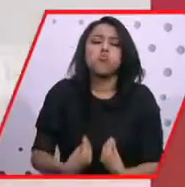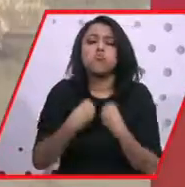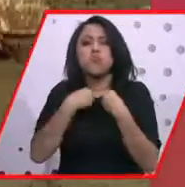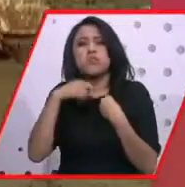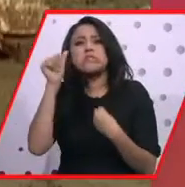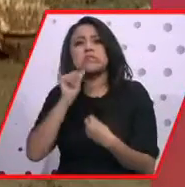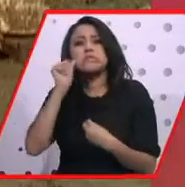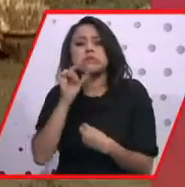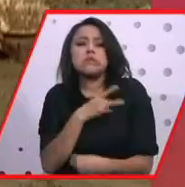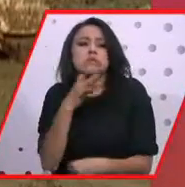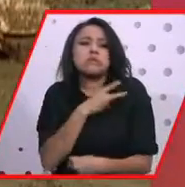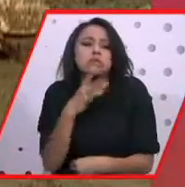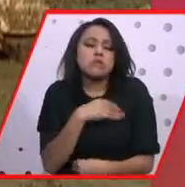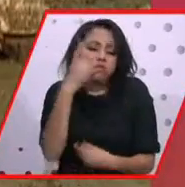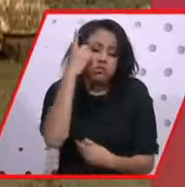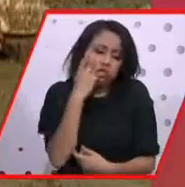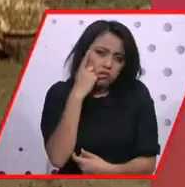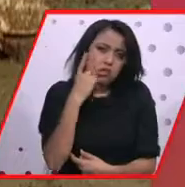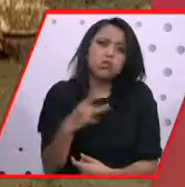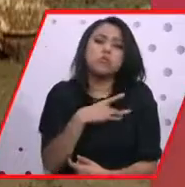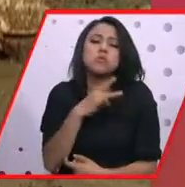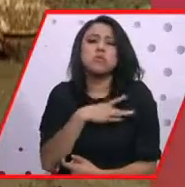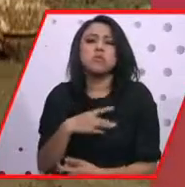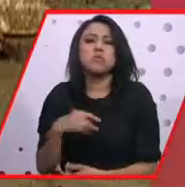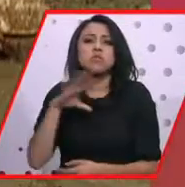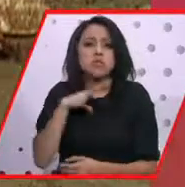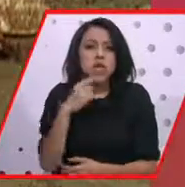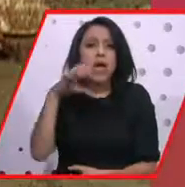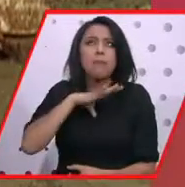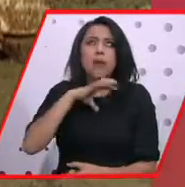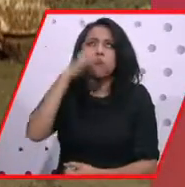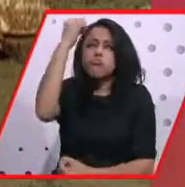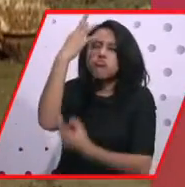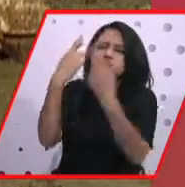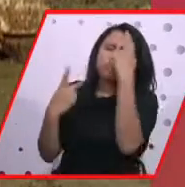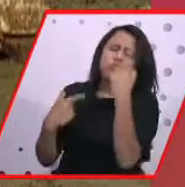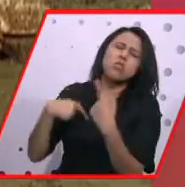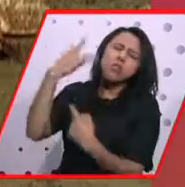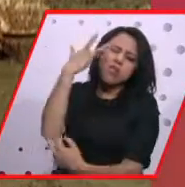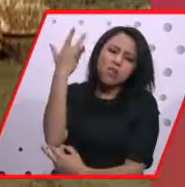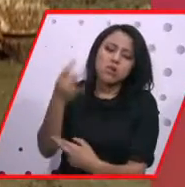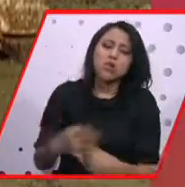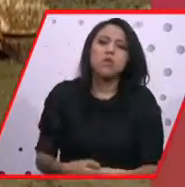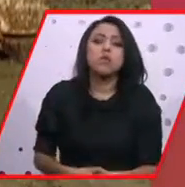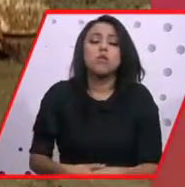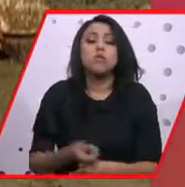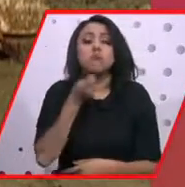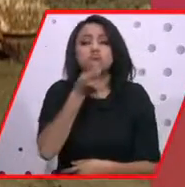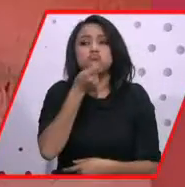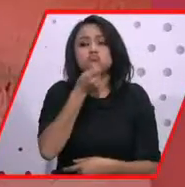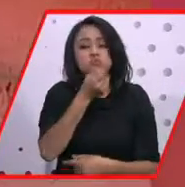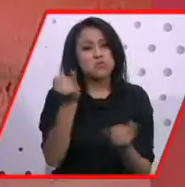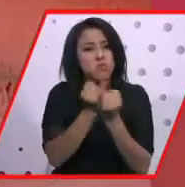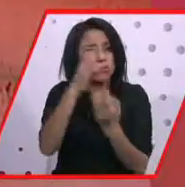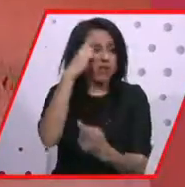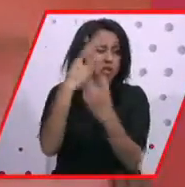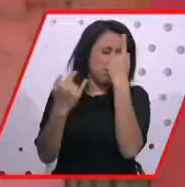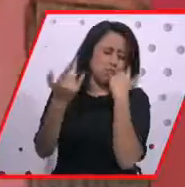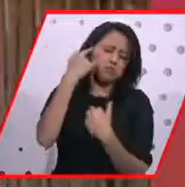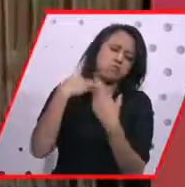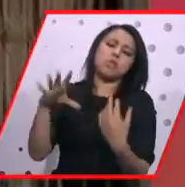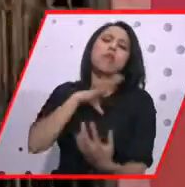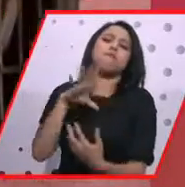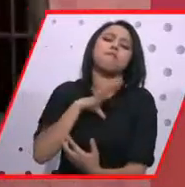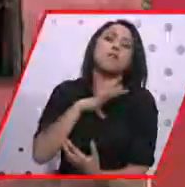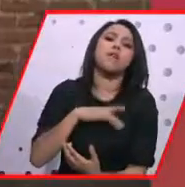tragedia. Ya de hecho hemos sufrido golpes de los pedazos de concreto que nos caen. Un niño también se me golpeó ya. Ladrillos y láminas